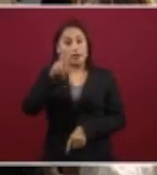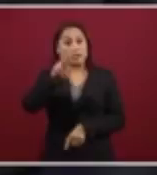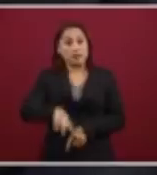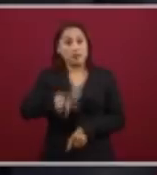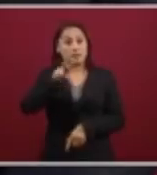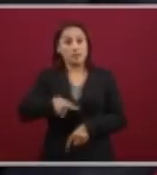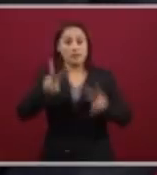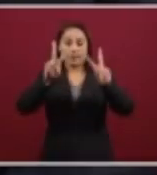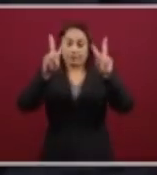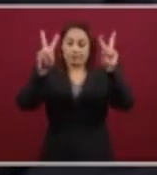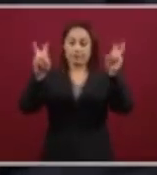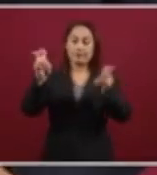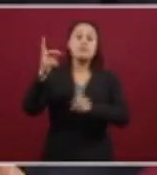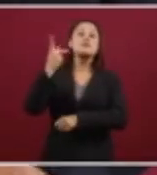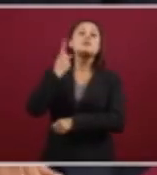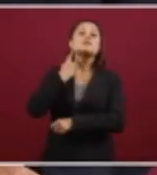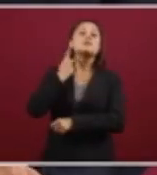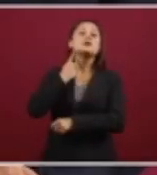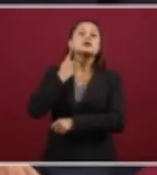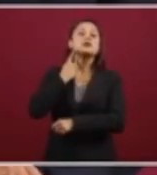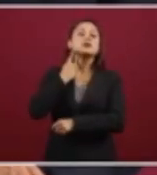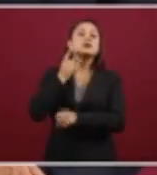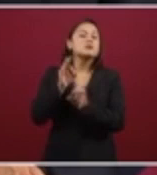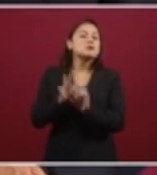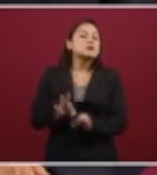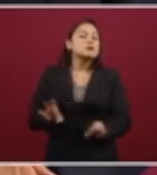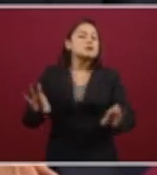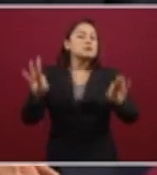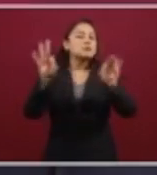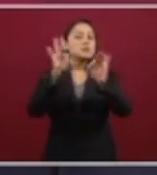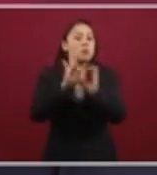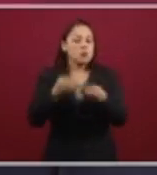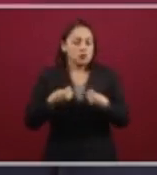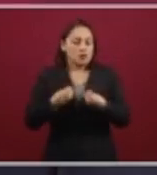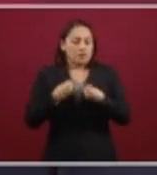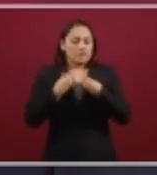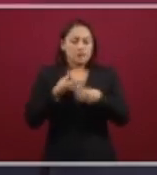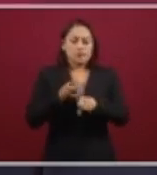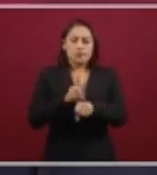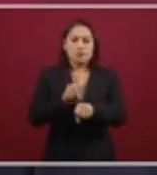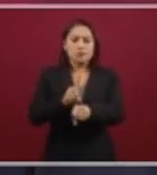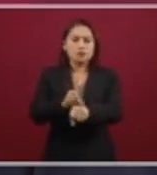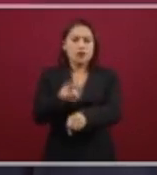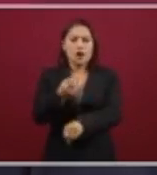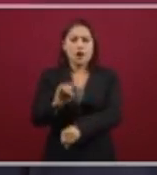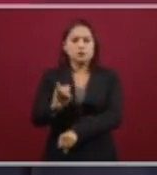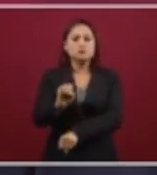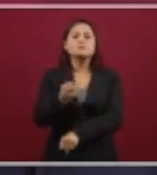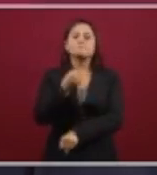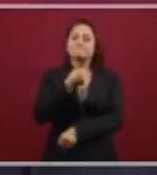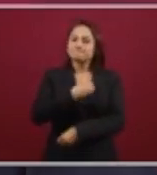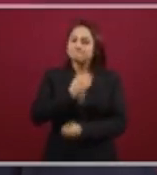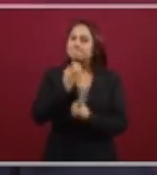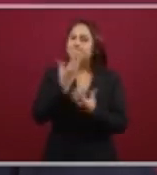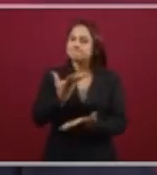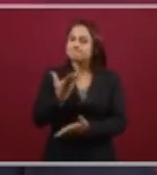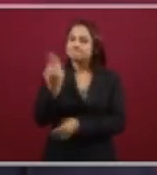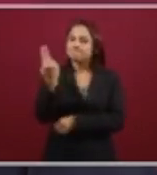común, el juicio práctico. Y el domingo 20